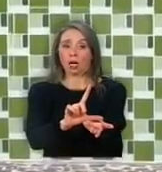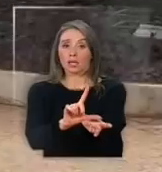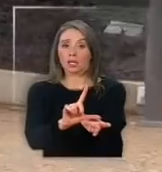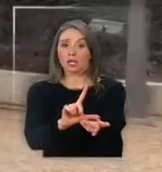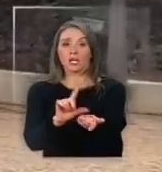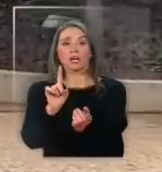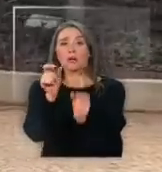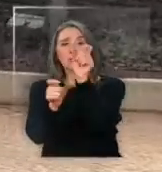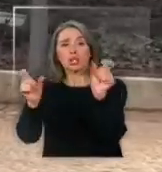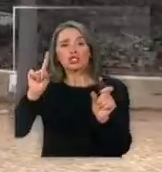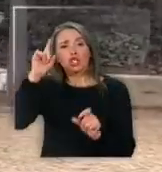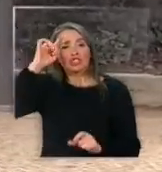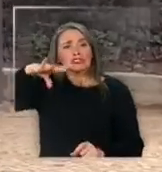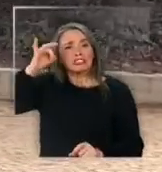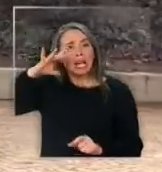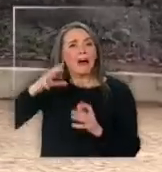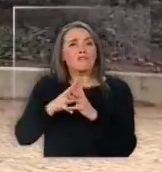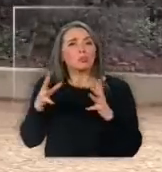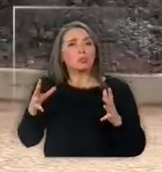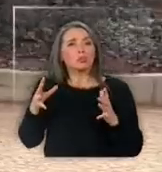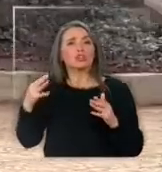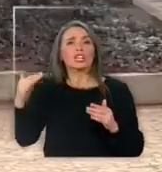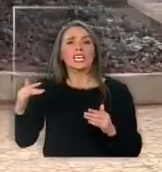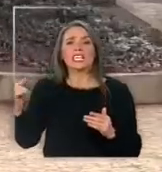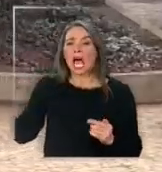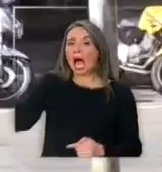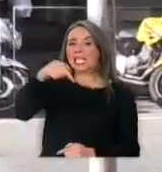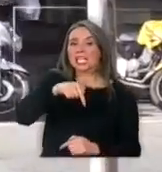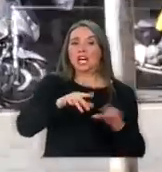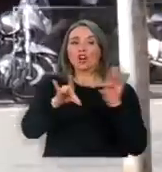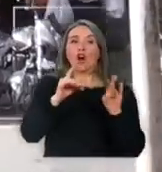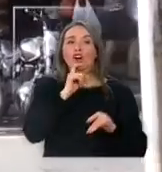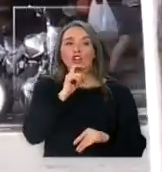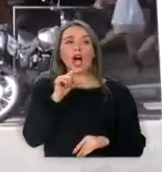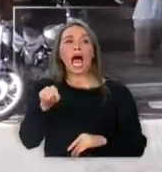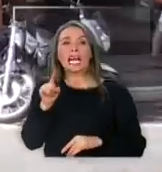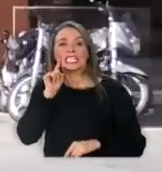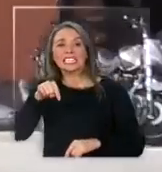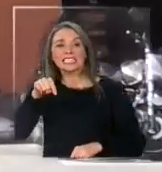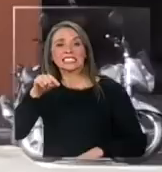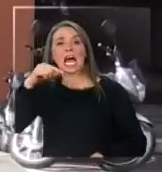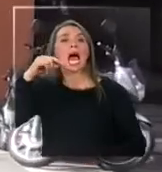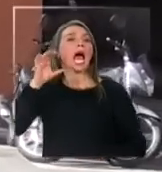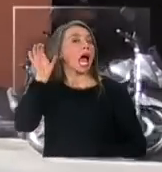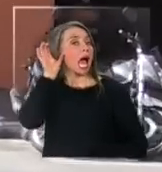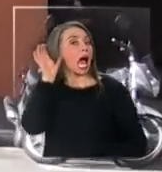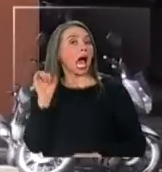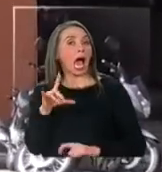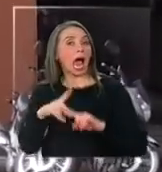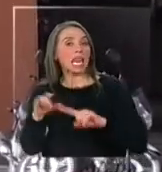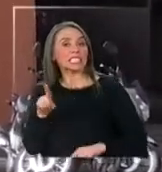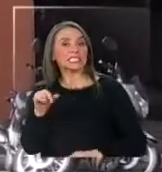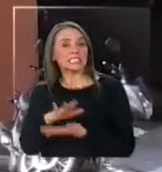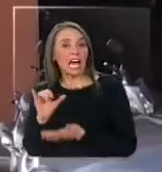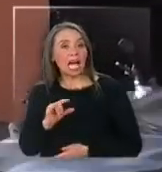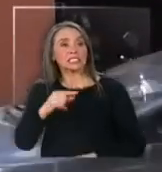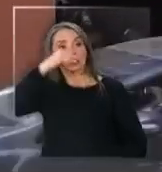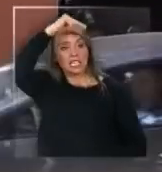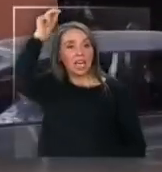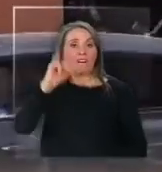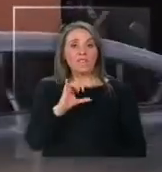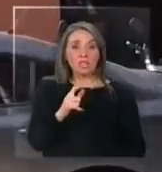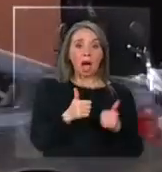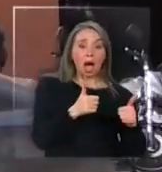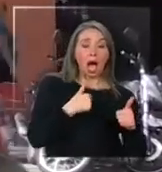muy enterados del arribo de La Roja. Aquí está Alexis Sánchez, Arturo Vidal. Ah, qué genial, no sabía.